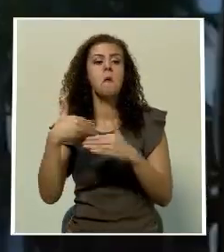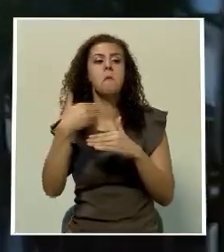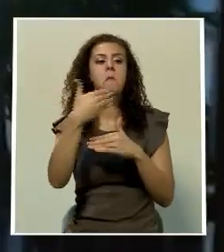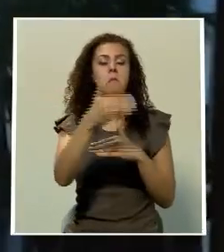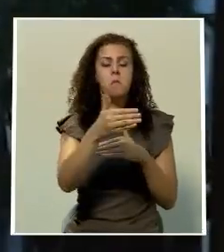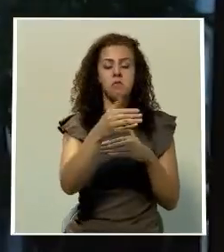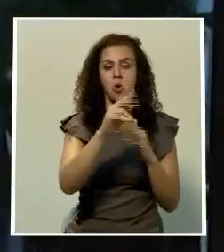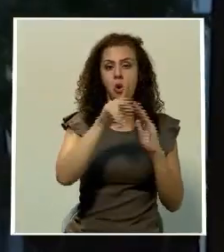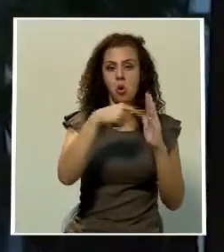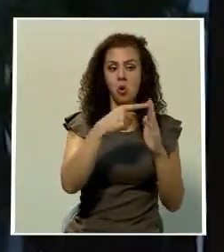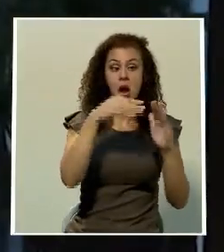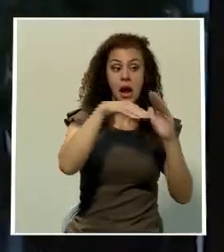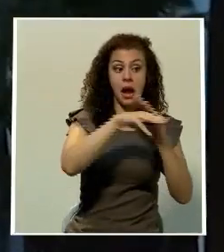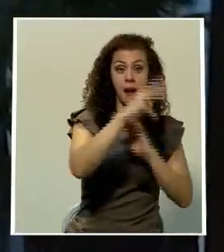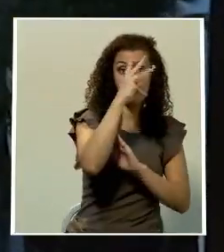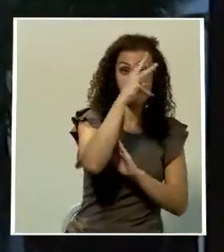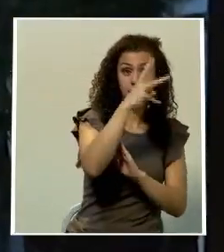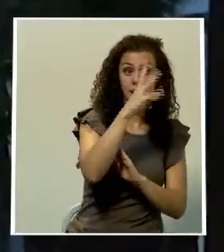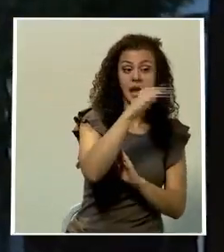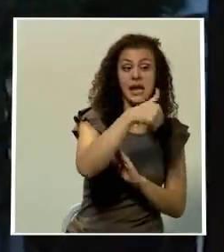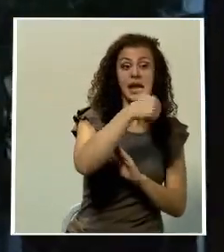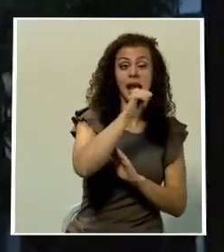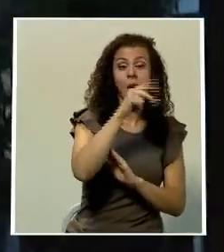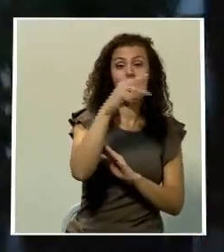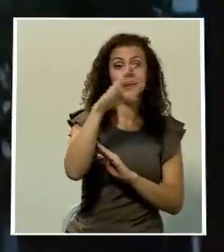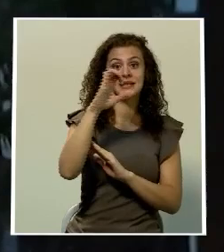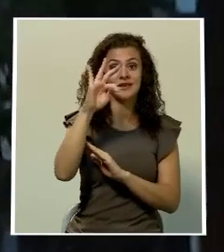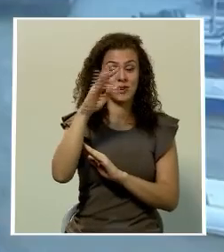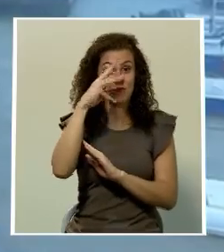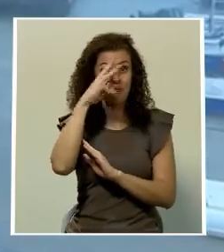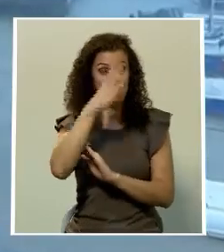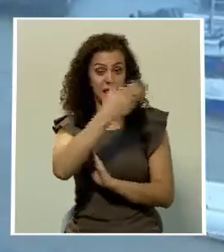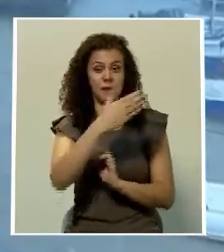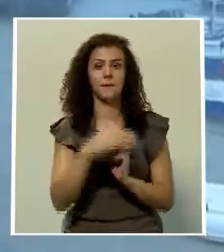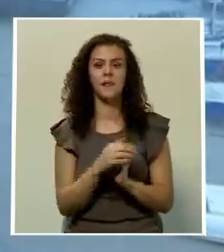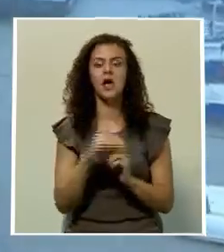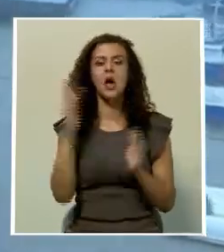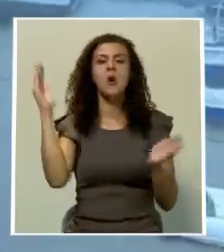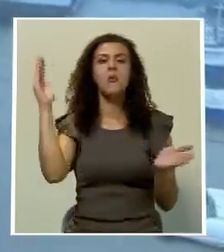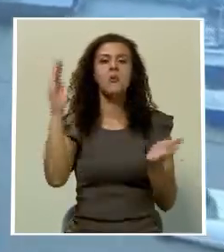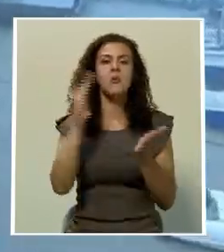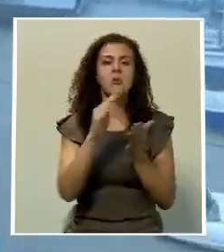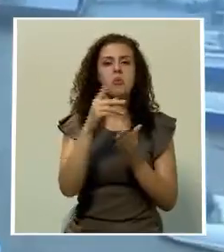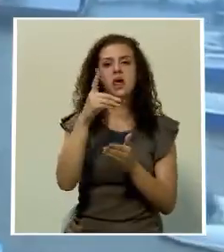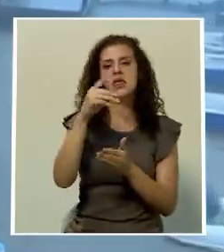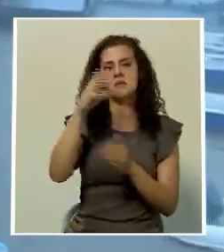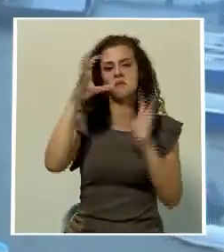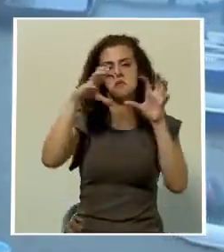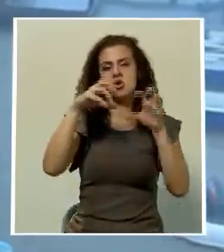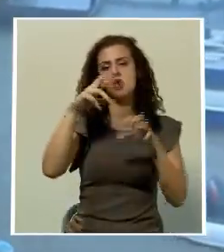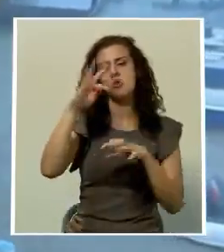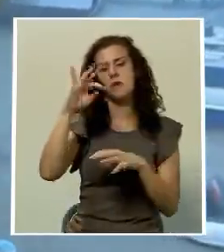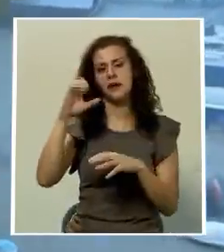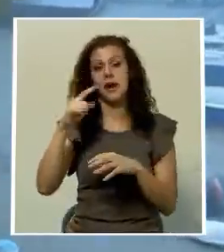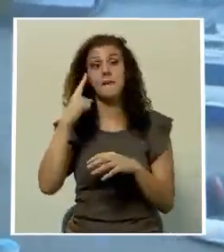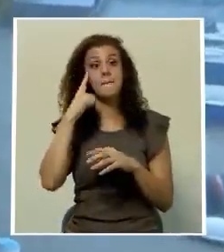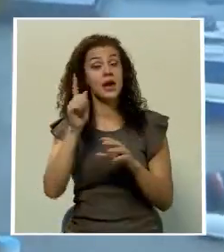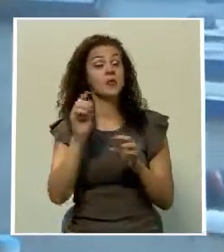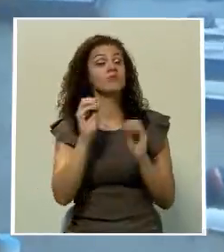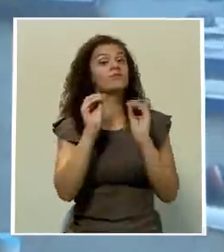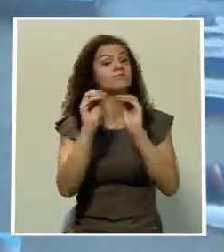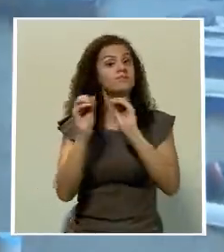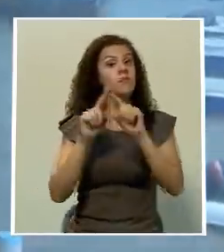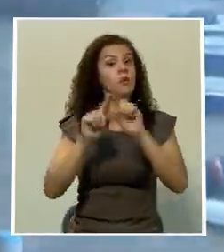próximas horas, al adentrarse en México y las aguas del Pacífico mexicano, se degradará a depresión tropical, pero alertó